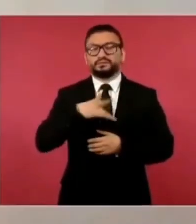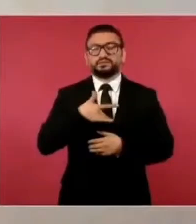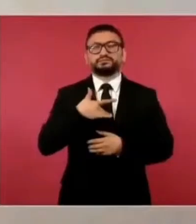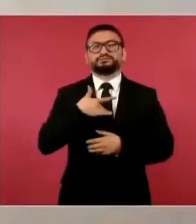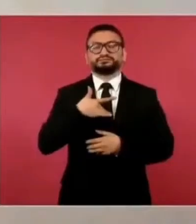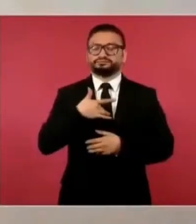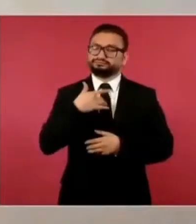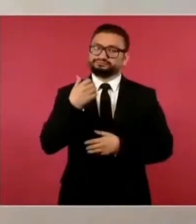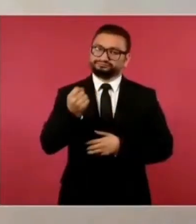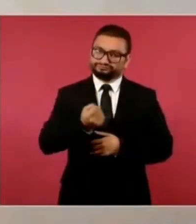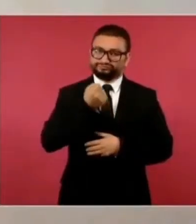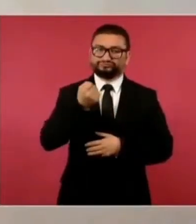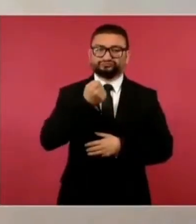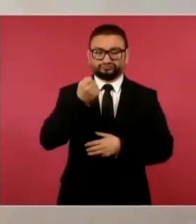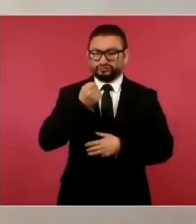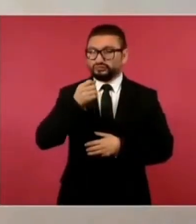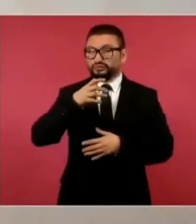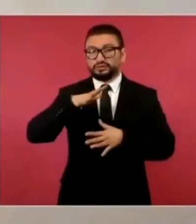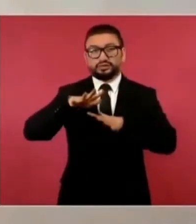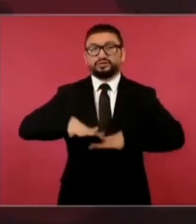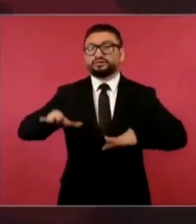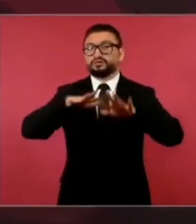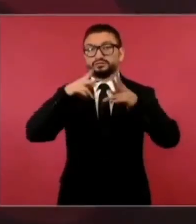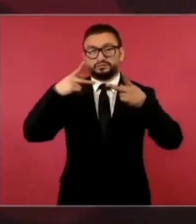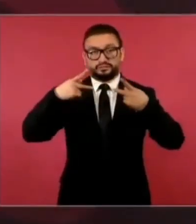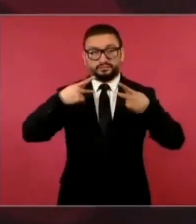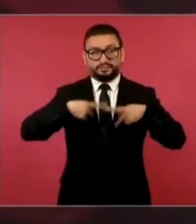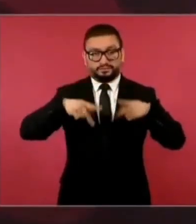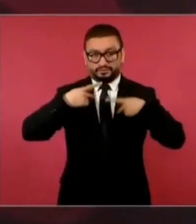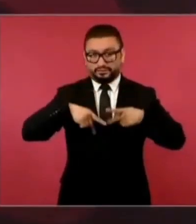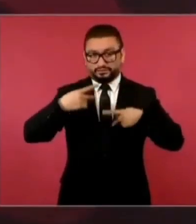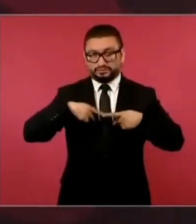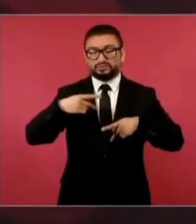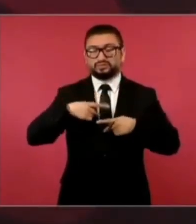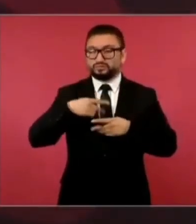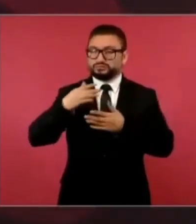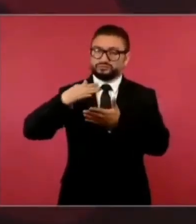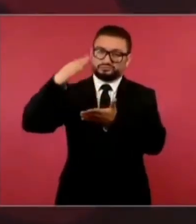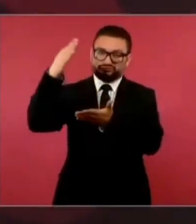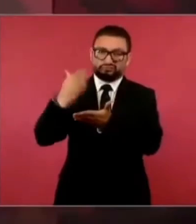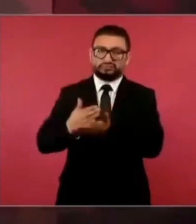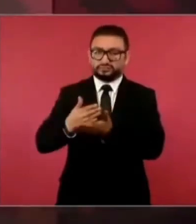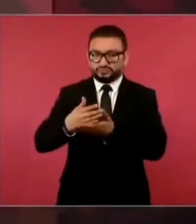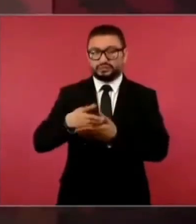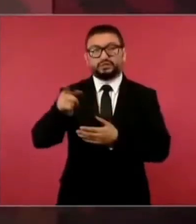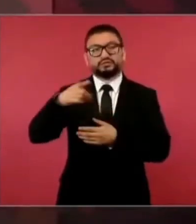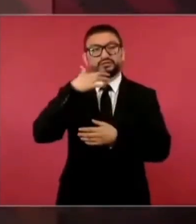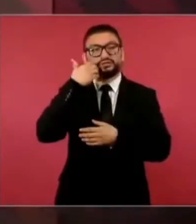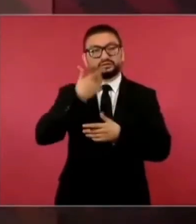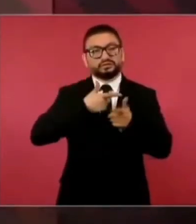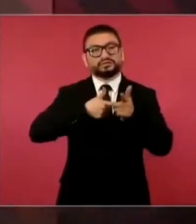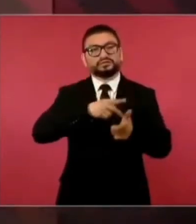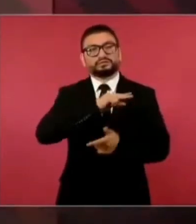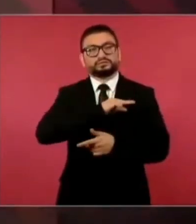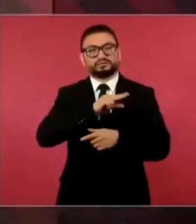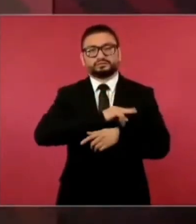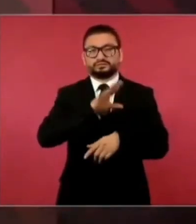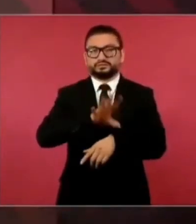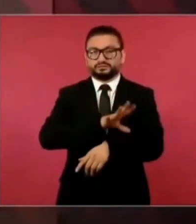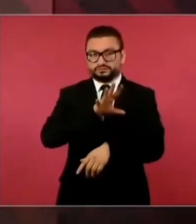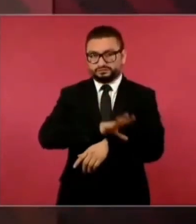afortunadamente el pueblo los detuvo, pero querían privatizar otra vez la industria